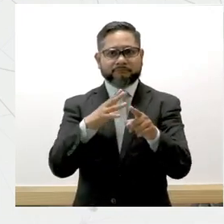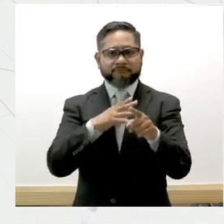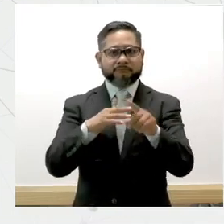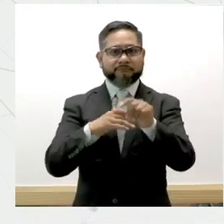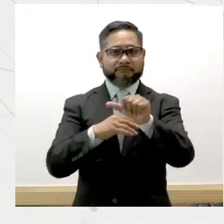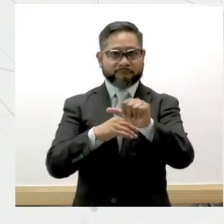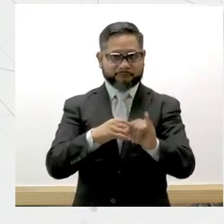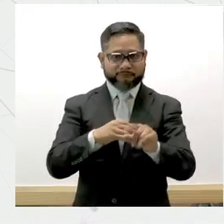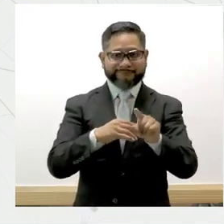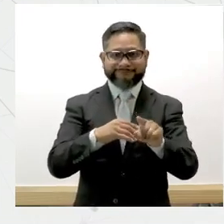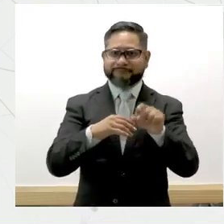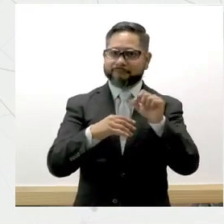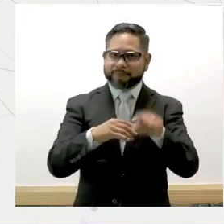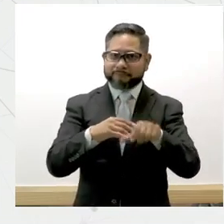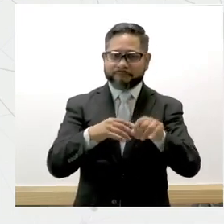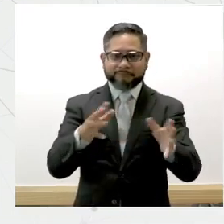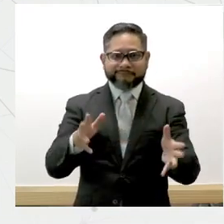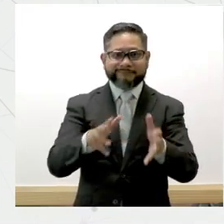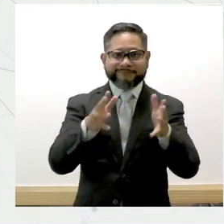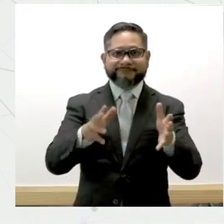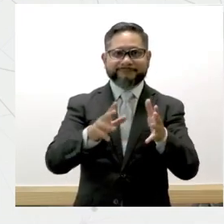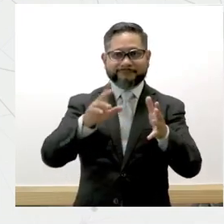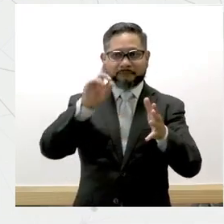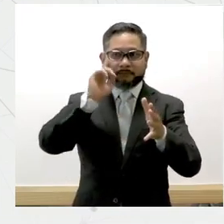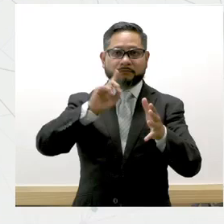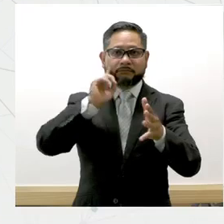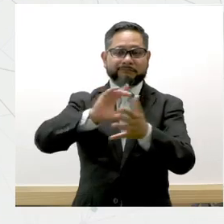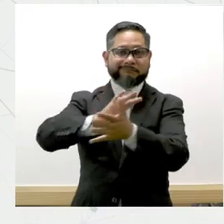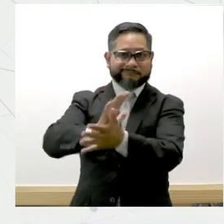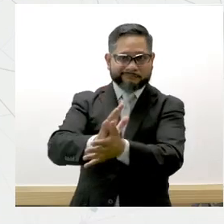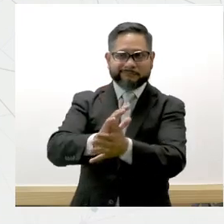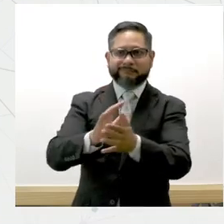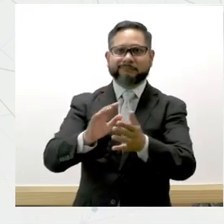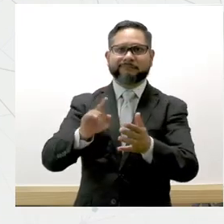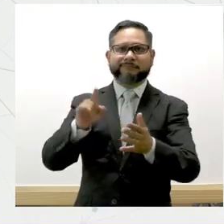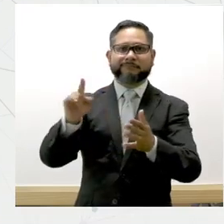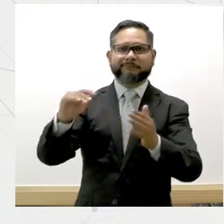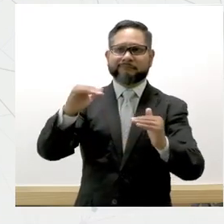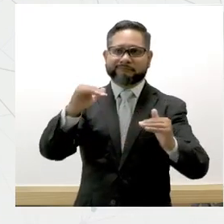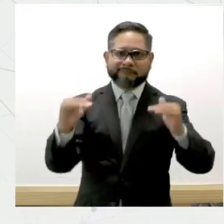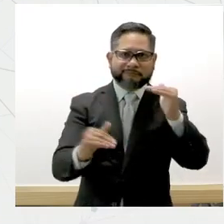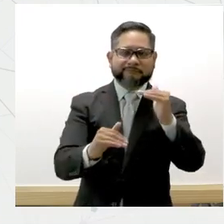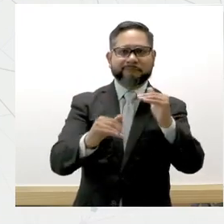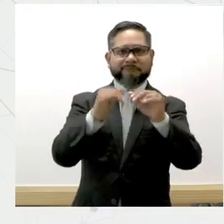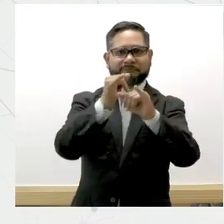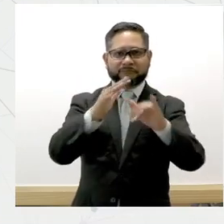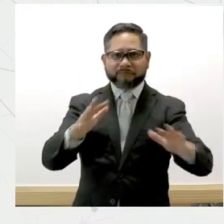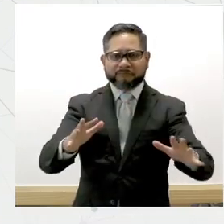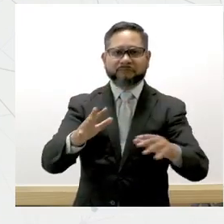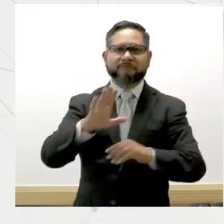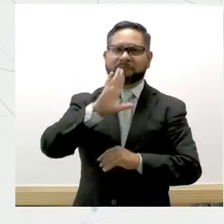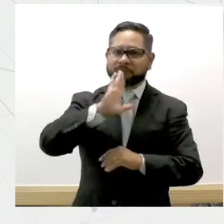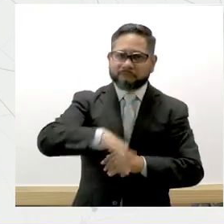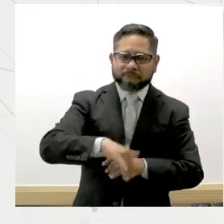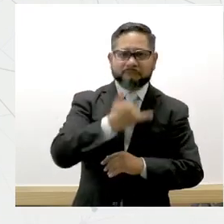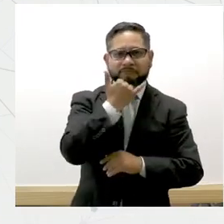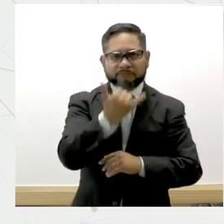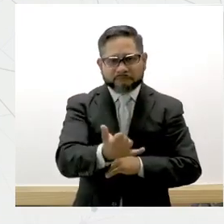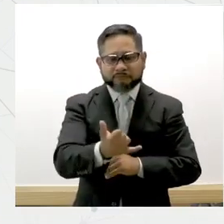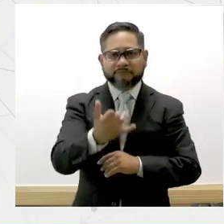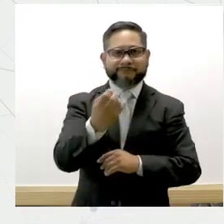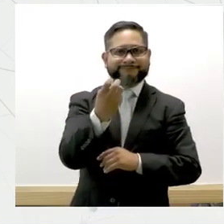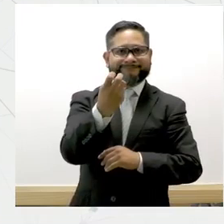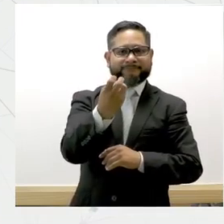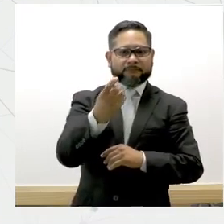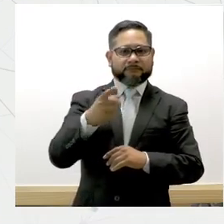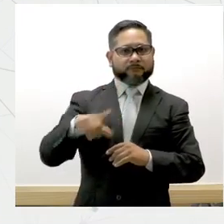permitir que se sigan promoviendo las fake news, la inteligencia artificial puede promover que se lleve a cabo la desinformación, la falta de un modelo de gobernanza en el que también se asegure